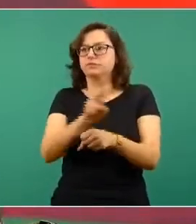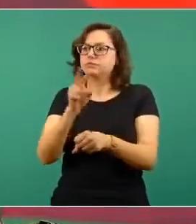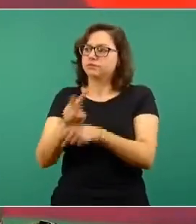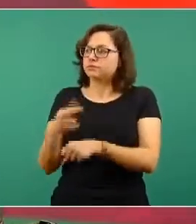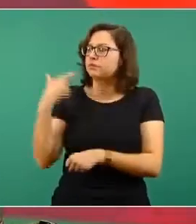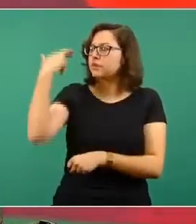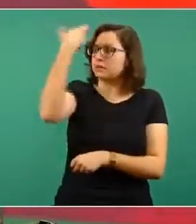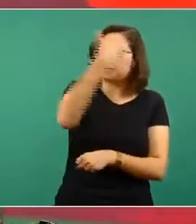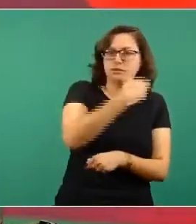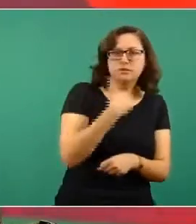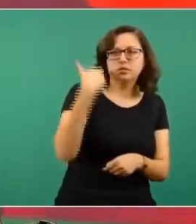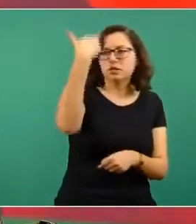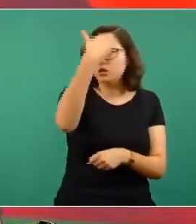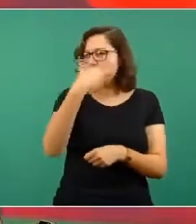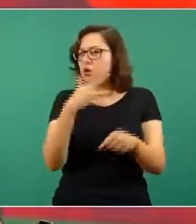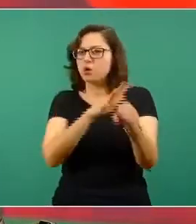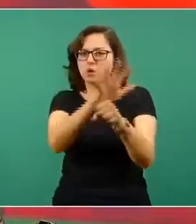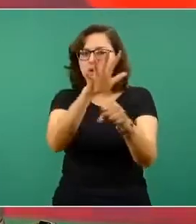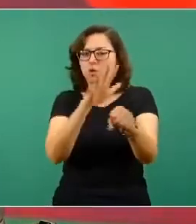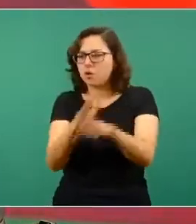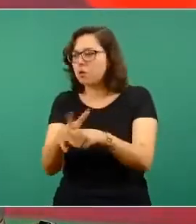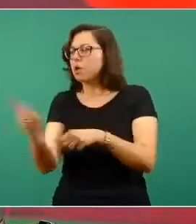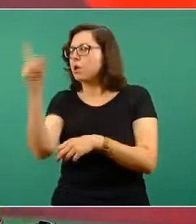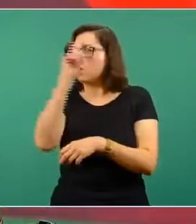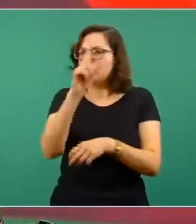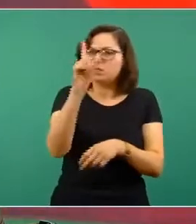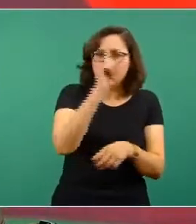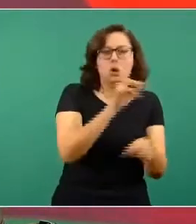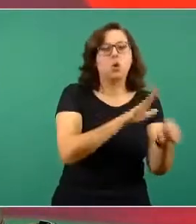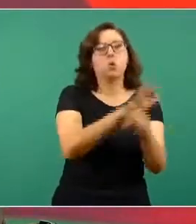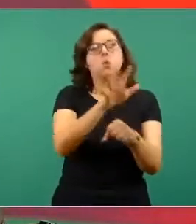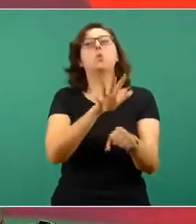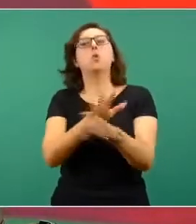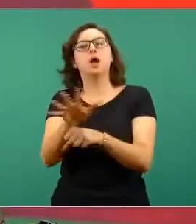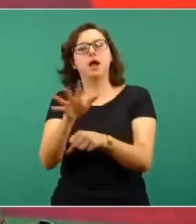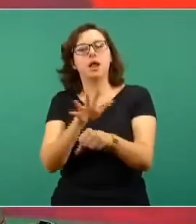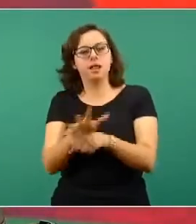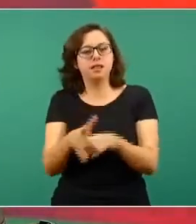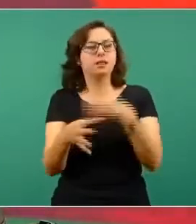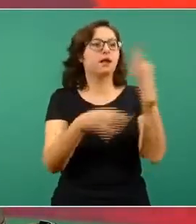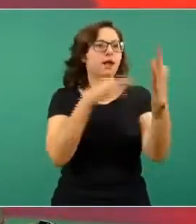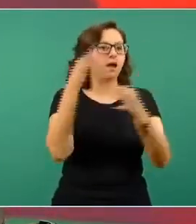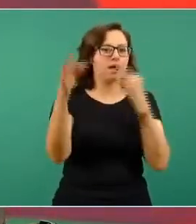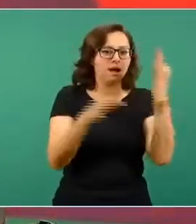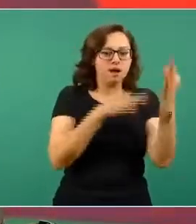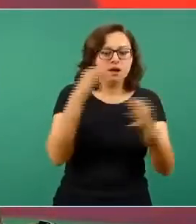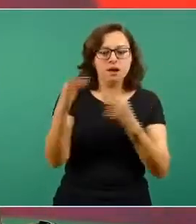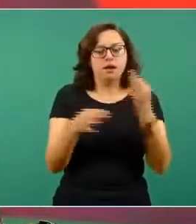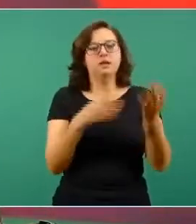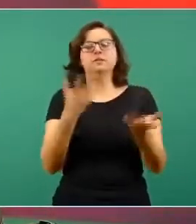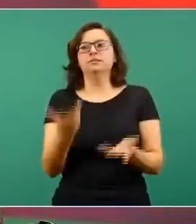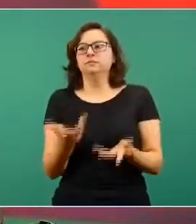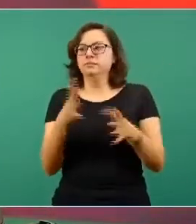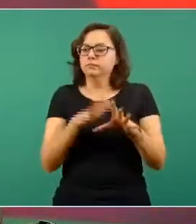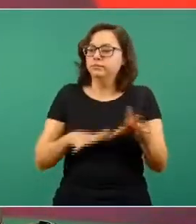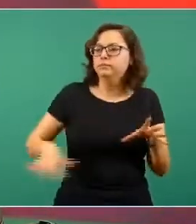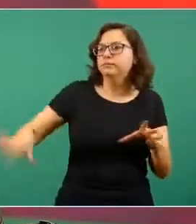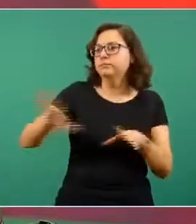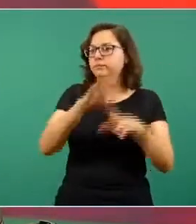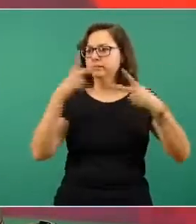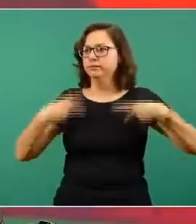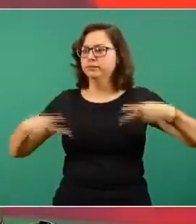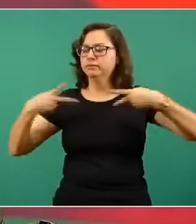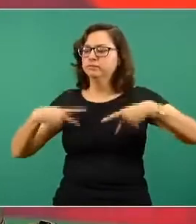a los establecimientos, las recomendaciones que pueden emitir, los avisos publicitarios, la comunicación social y